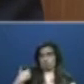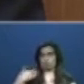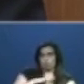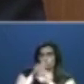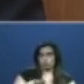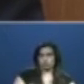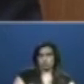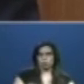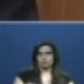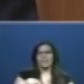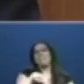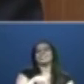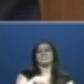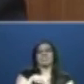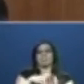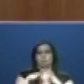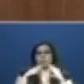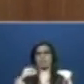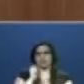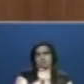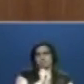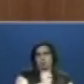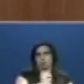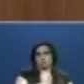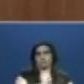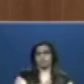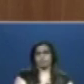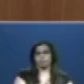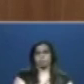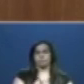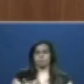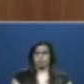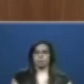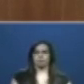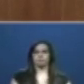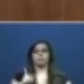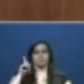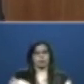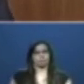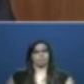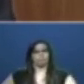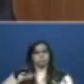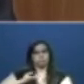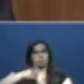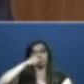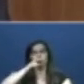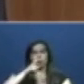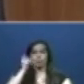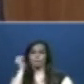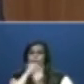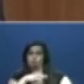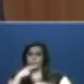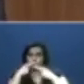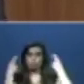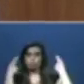tasas universitarias no obstante lo cual hay que recordar también que los fondos públicos